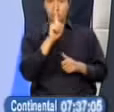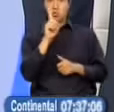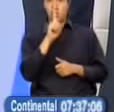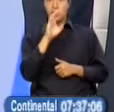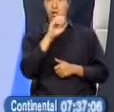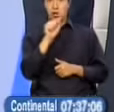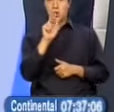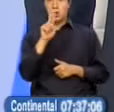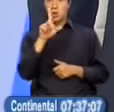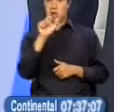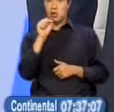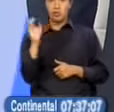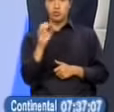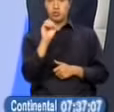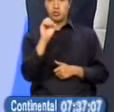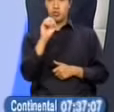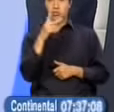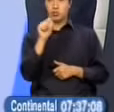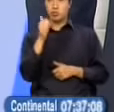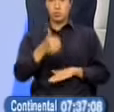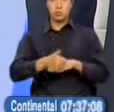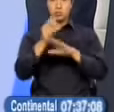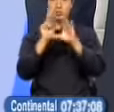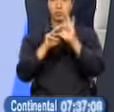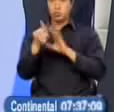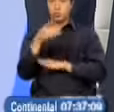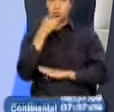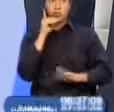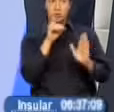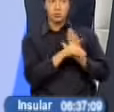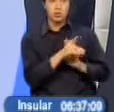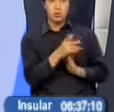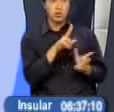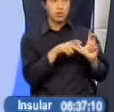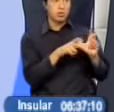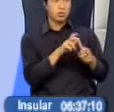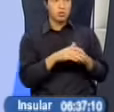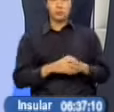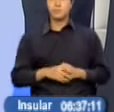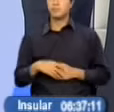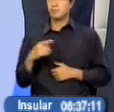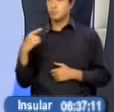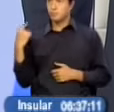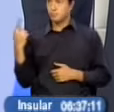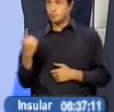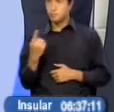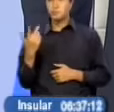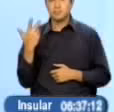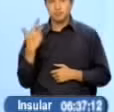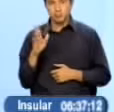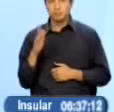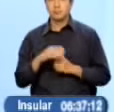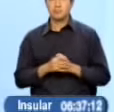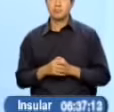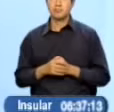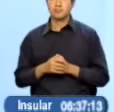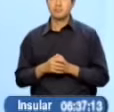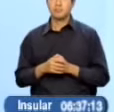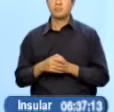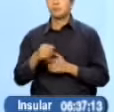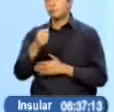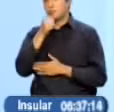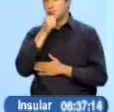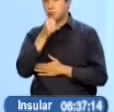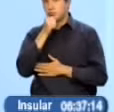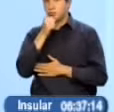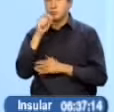ochoa desde que es el máximo representante de la super con cómo lo toma la corde con bueno nosotros hemos recibido y públicamente han dado una rueda